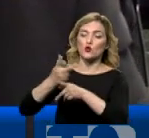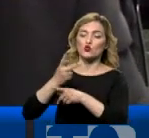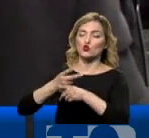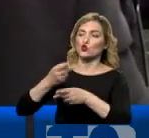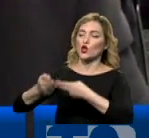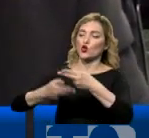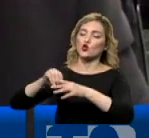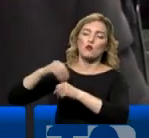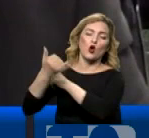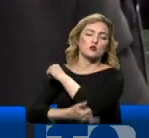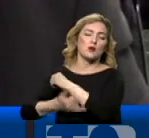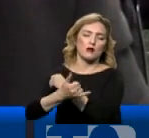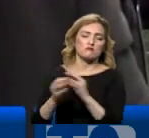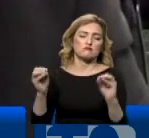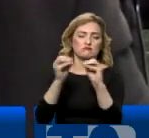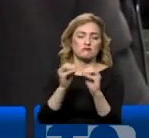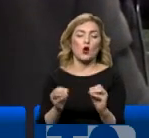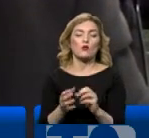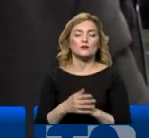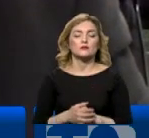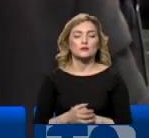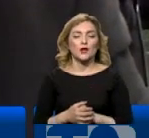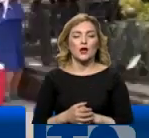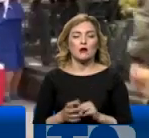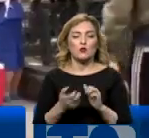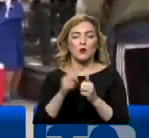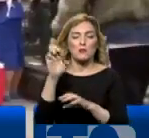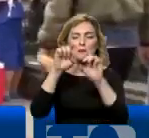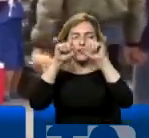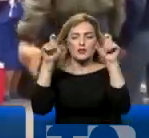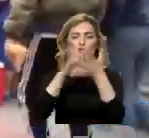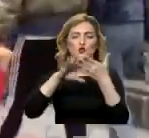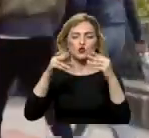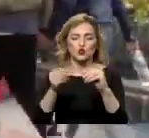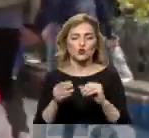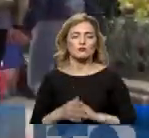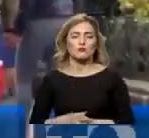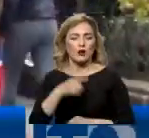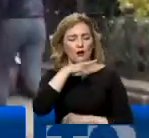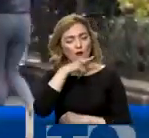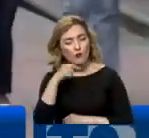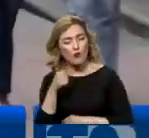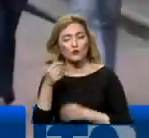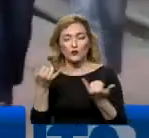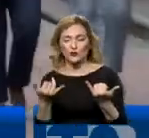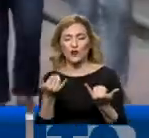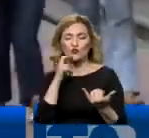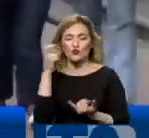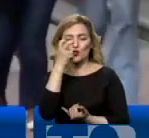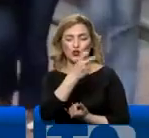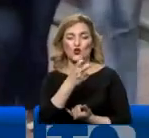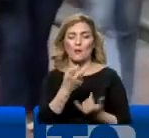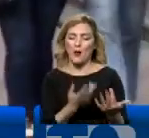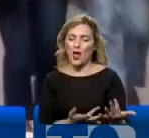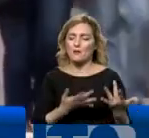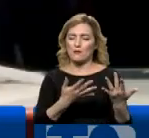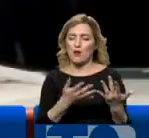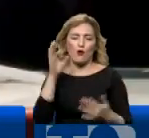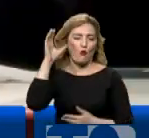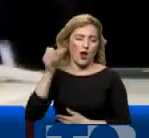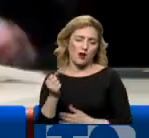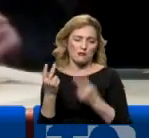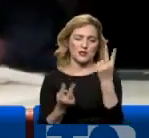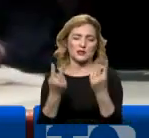de solucionar los problemas que actualmente tienen las empresas. Así, Cuenca espera recibir a miles de turistas este feriado de noviembre.